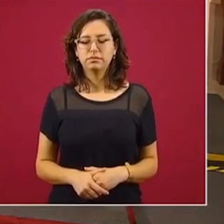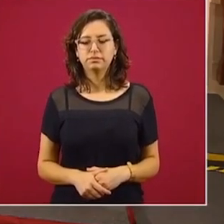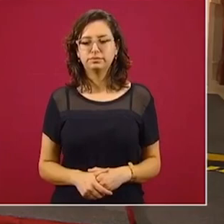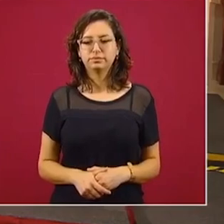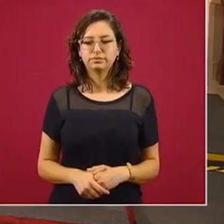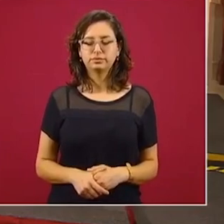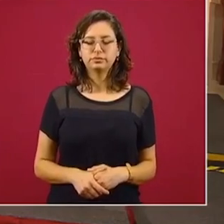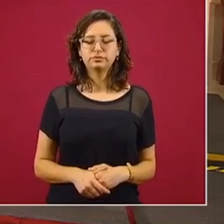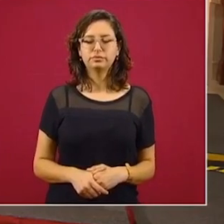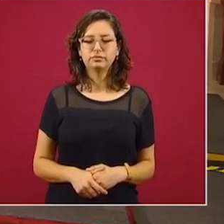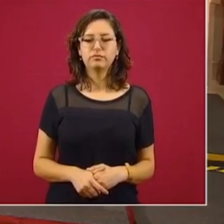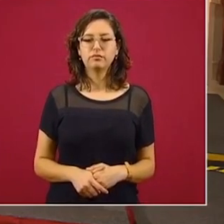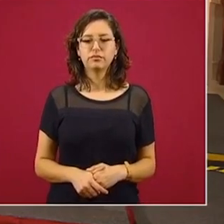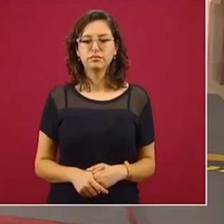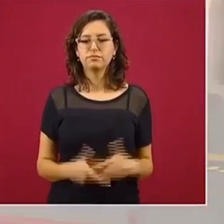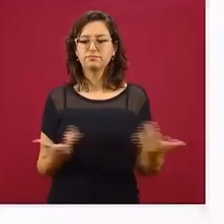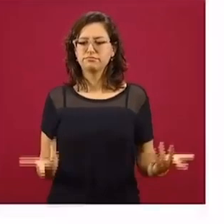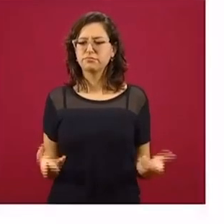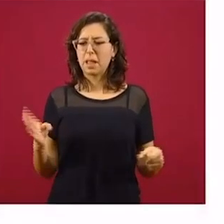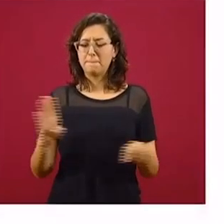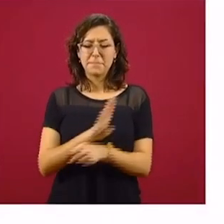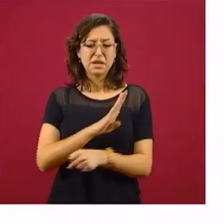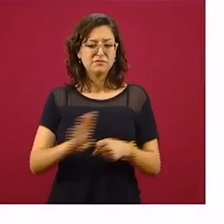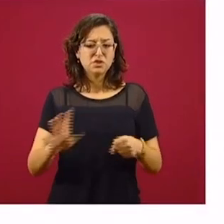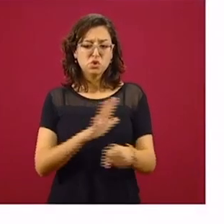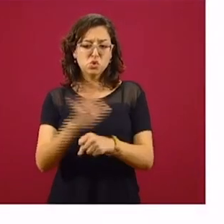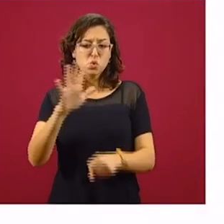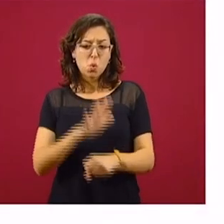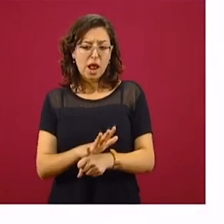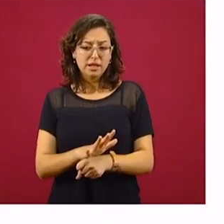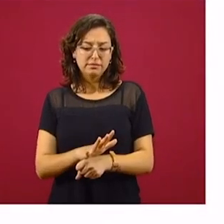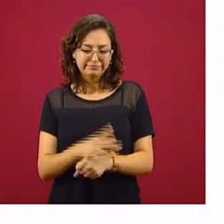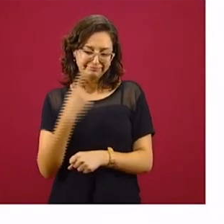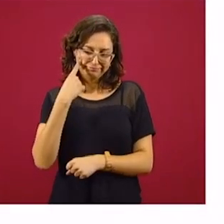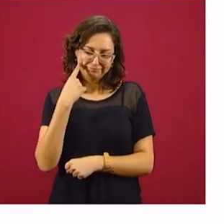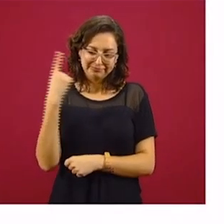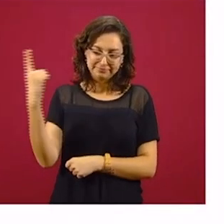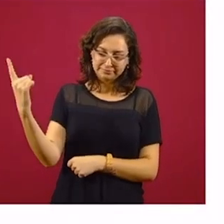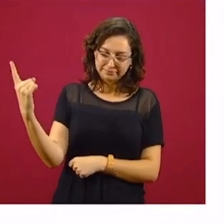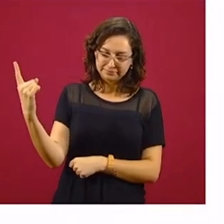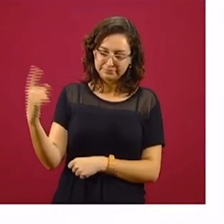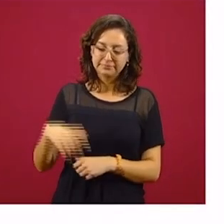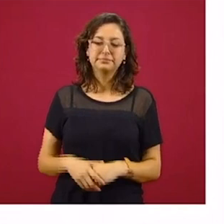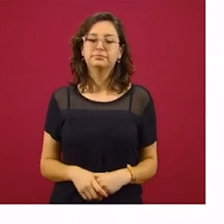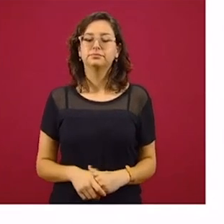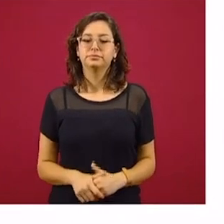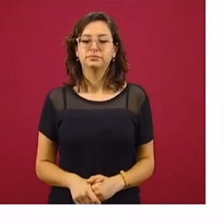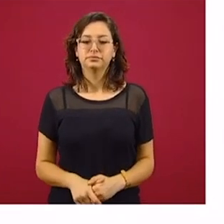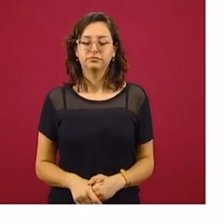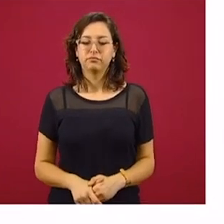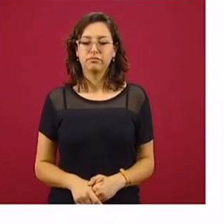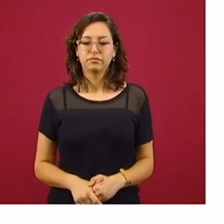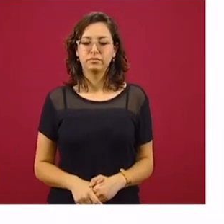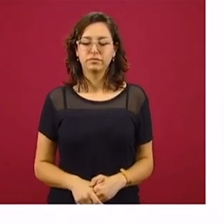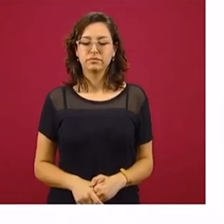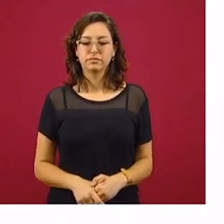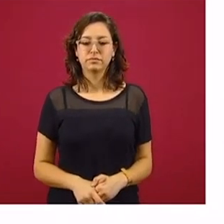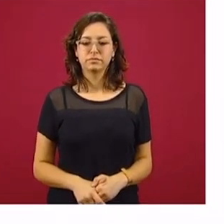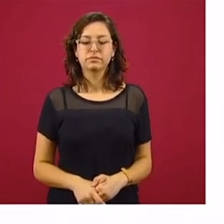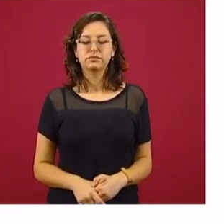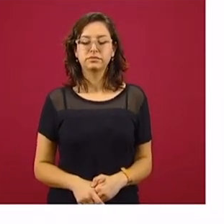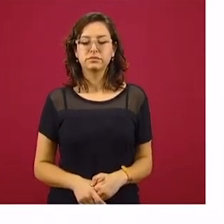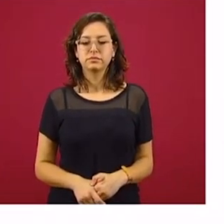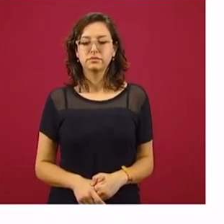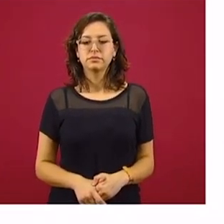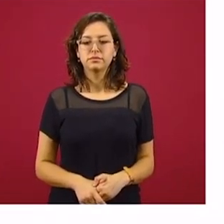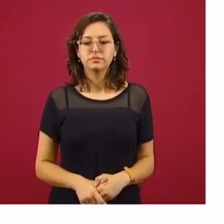usando este módulo único de autorización? Primero, es un trámite gratuito. Segundo,